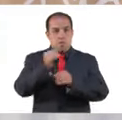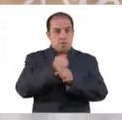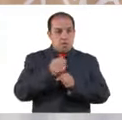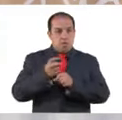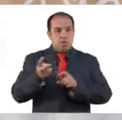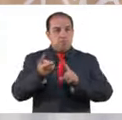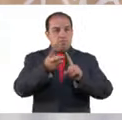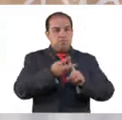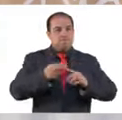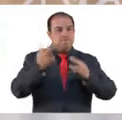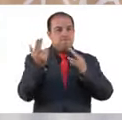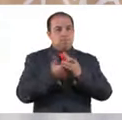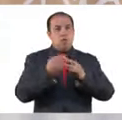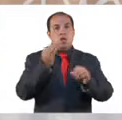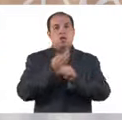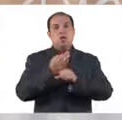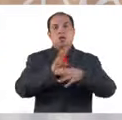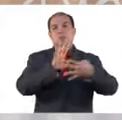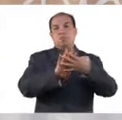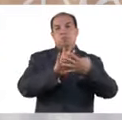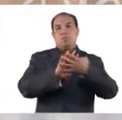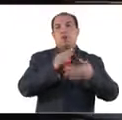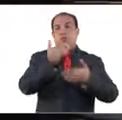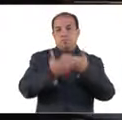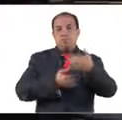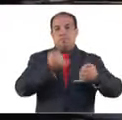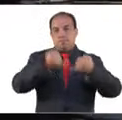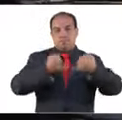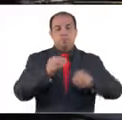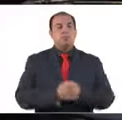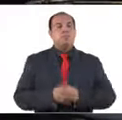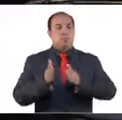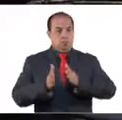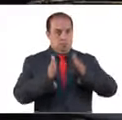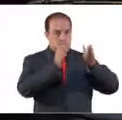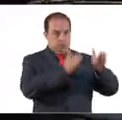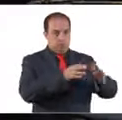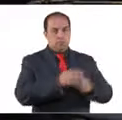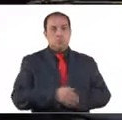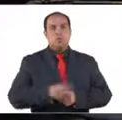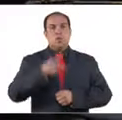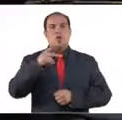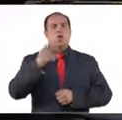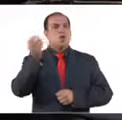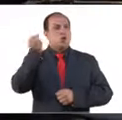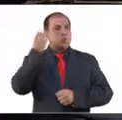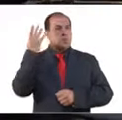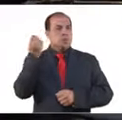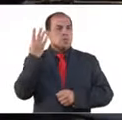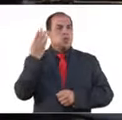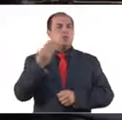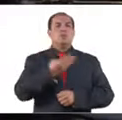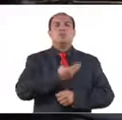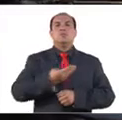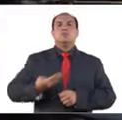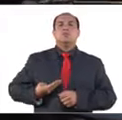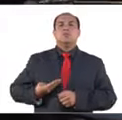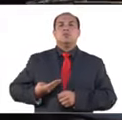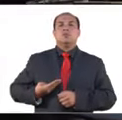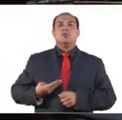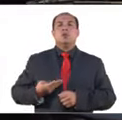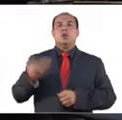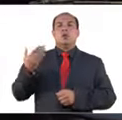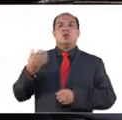de su libertad y en el proceso. Ok. Por otra parte, en su conferencia de prensa el presidente López Obrador